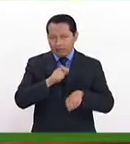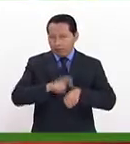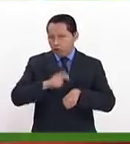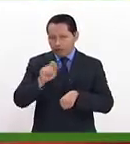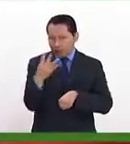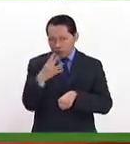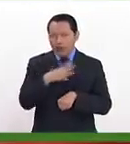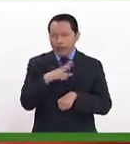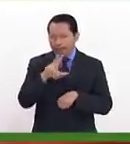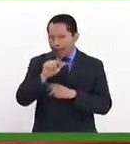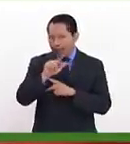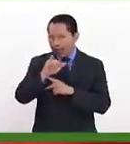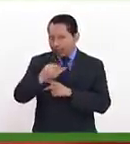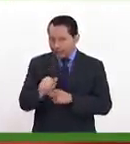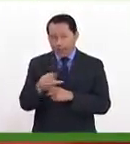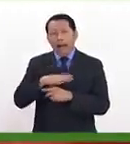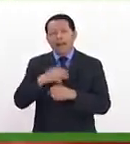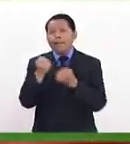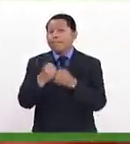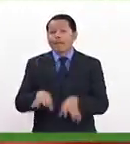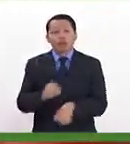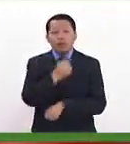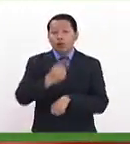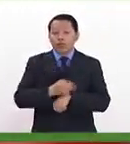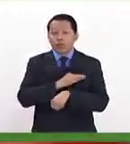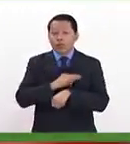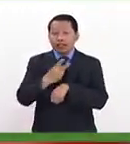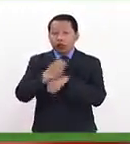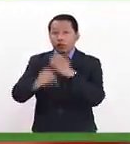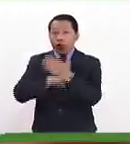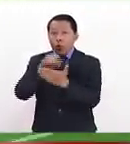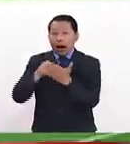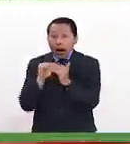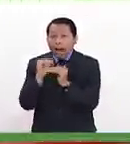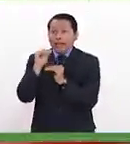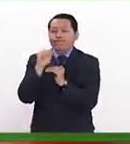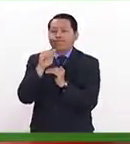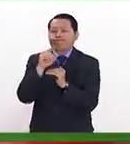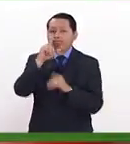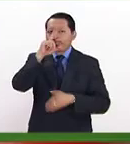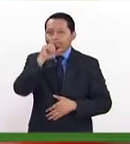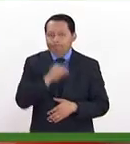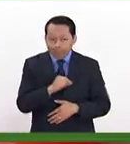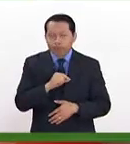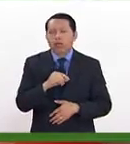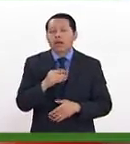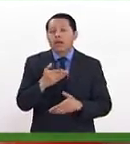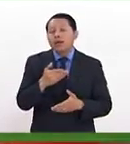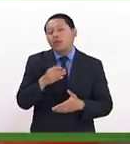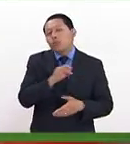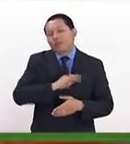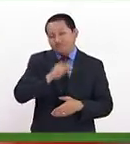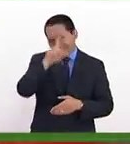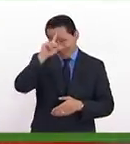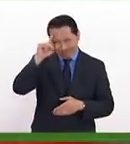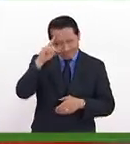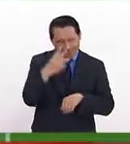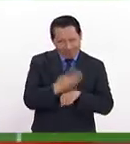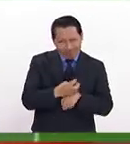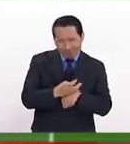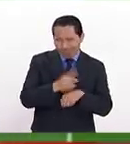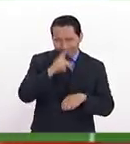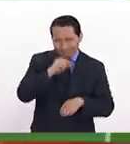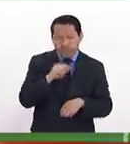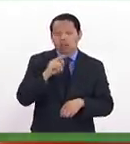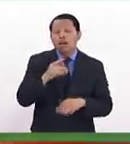los valencianos perdieron la gran oportunidad de ascender al segundo lugar de la clasificación y mandar al Real Madrid al tercer sitio, mientras que el submarino